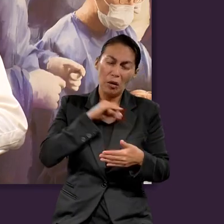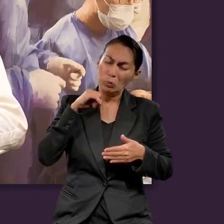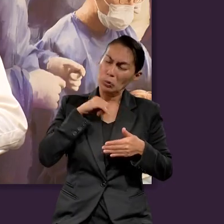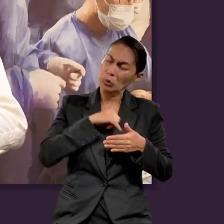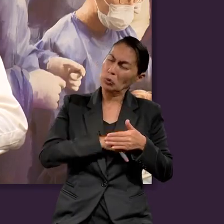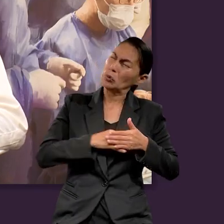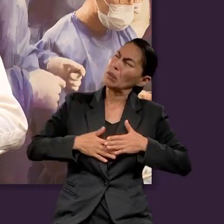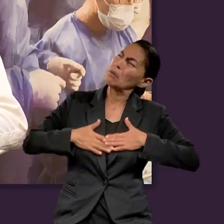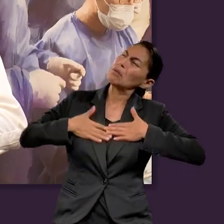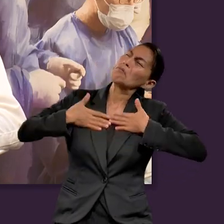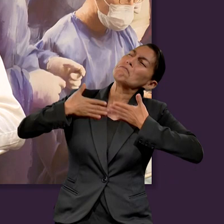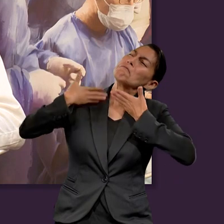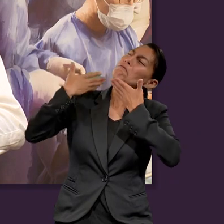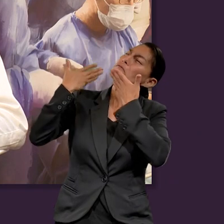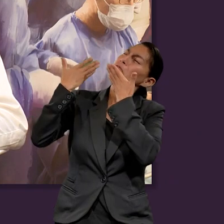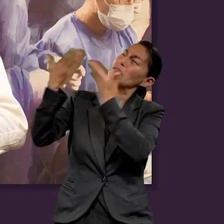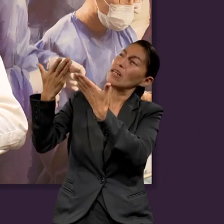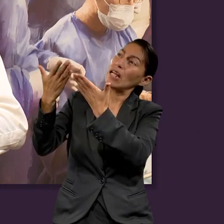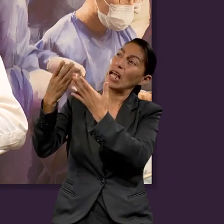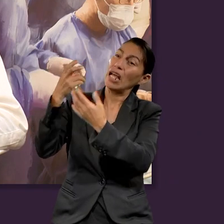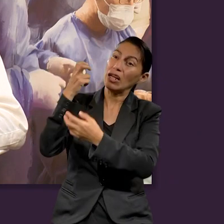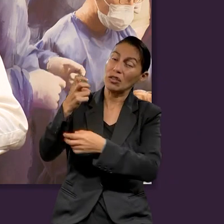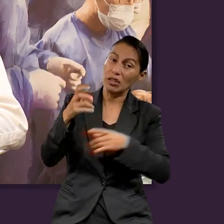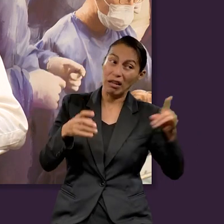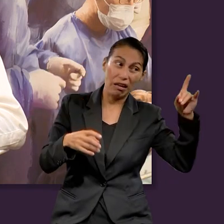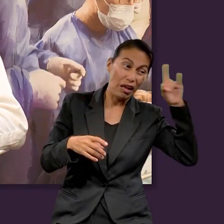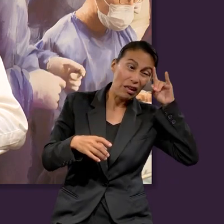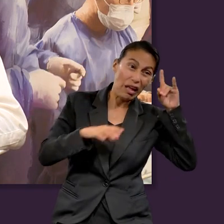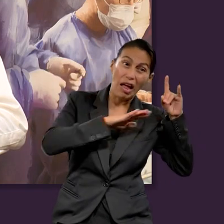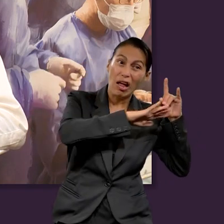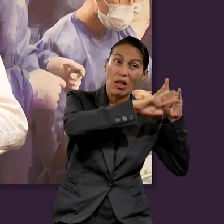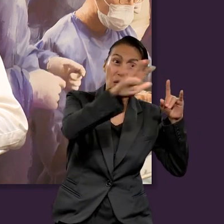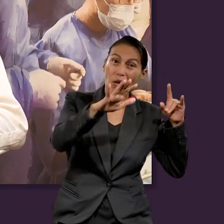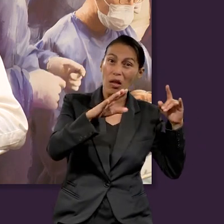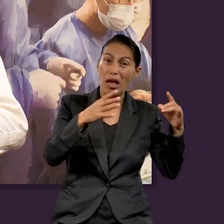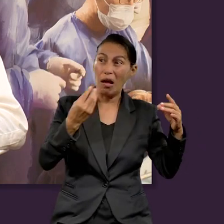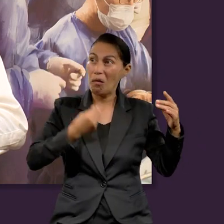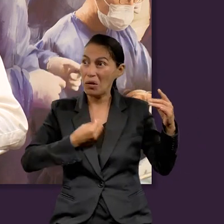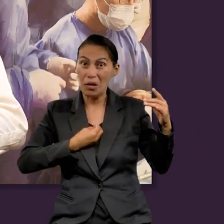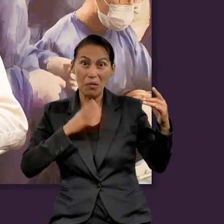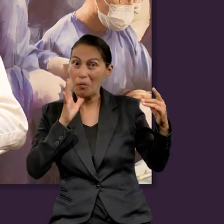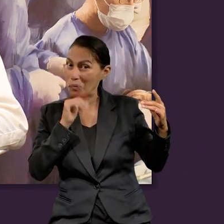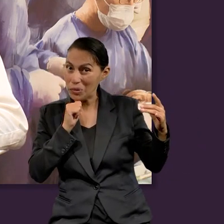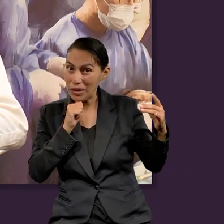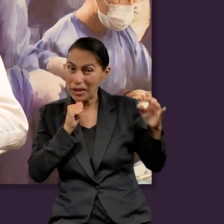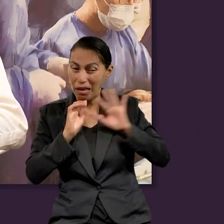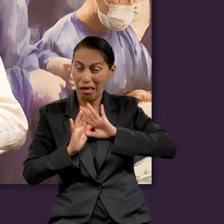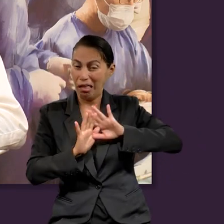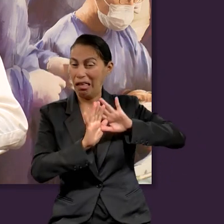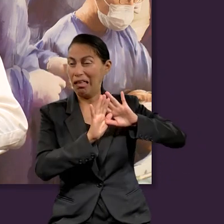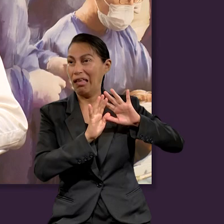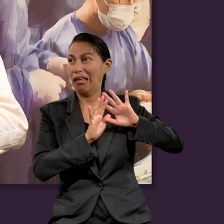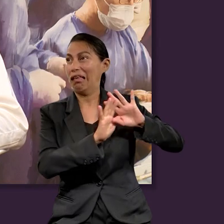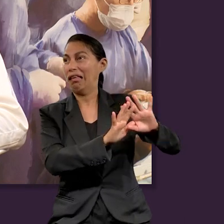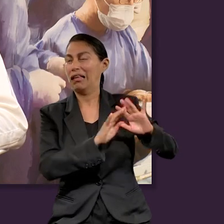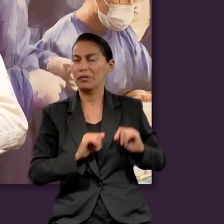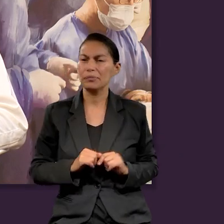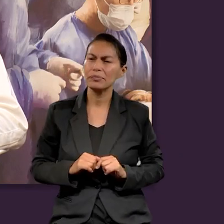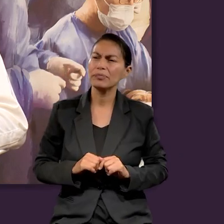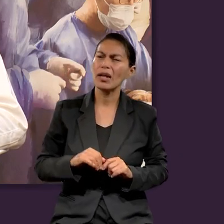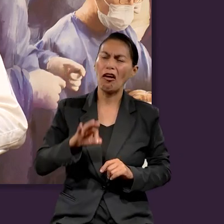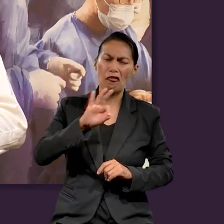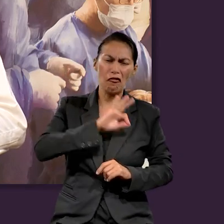y dice que es una fe tan profunda tan confiada tan comprometida que todos los demonios del Cosmos y todas las pruebas de la tierra no pueden sacudirla